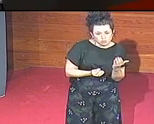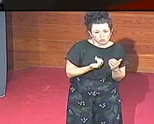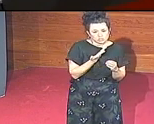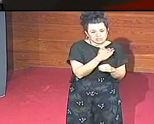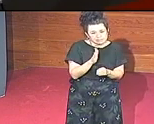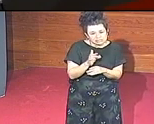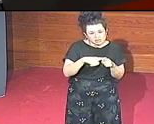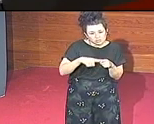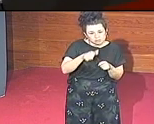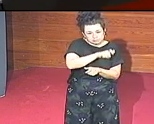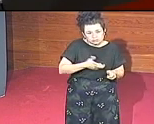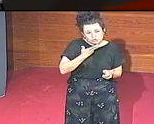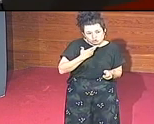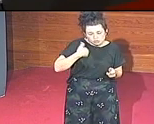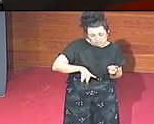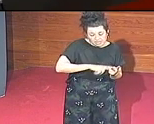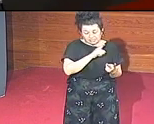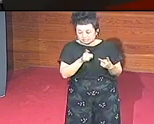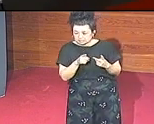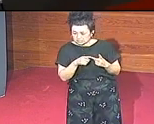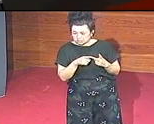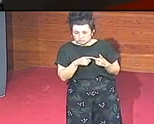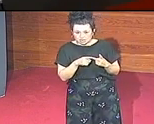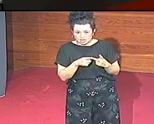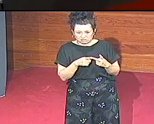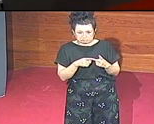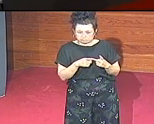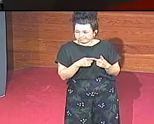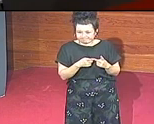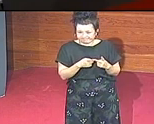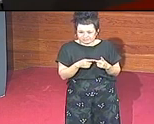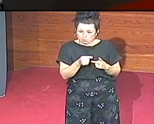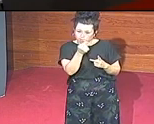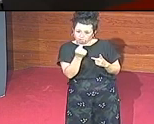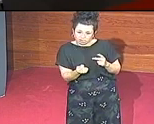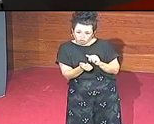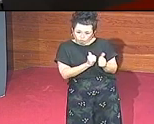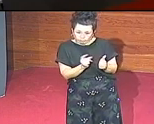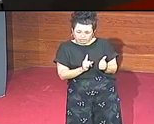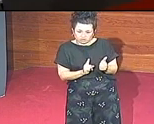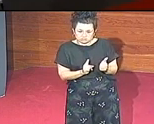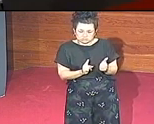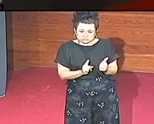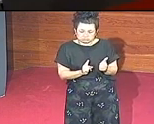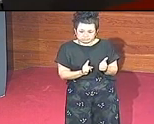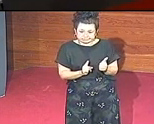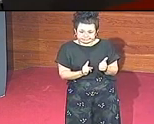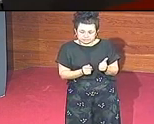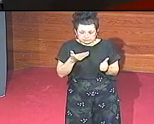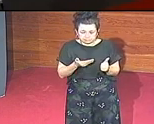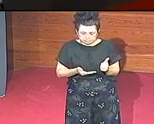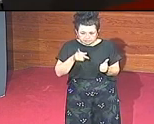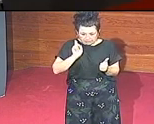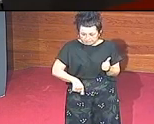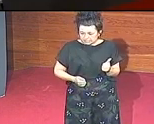conoce y las y la no figurativa que es a mí la que menos me gusta pero súper importante que es la que representa el fenómenos